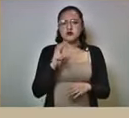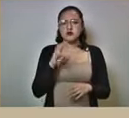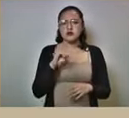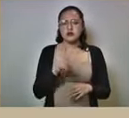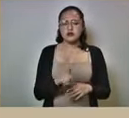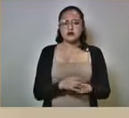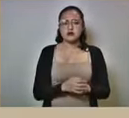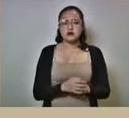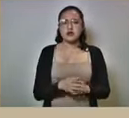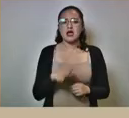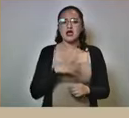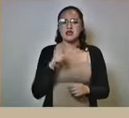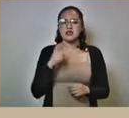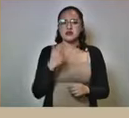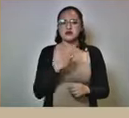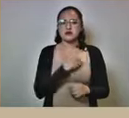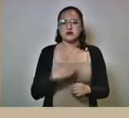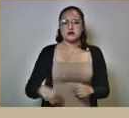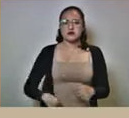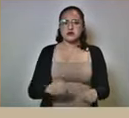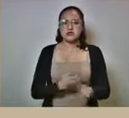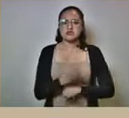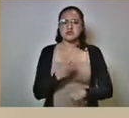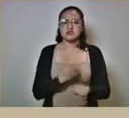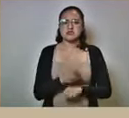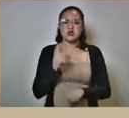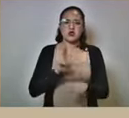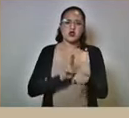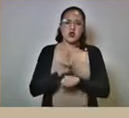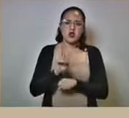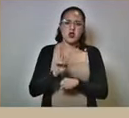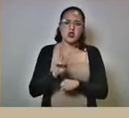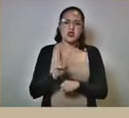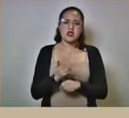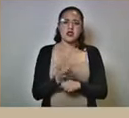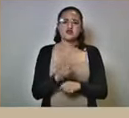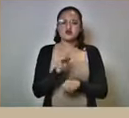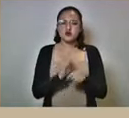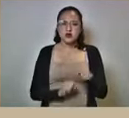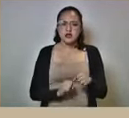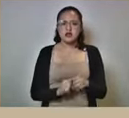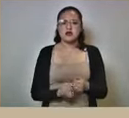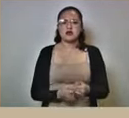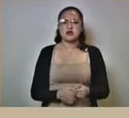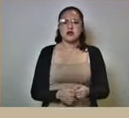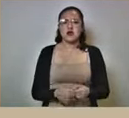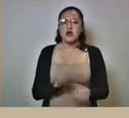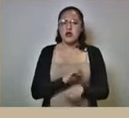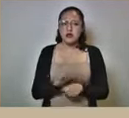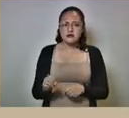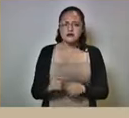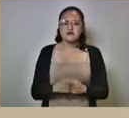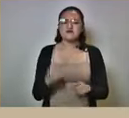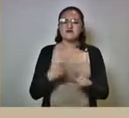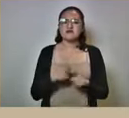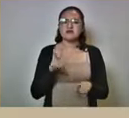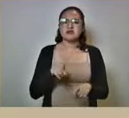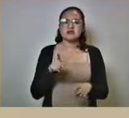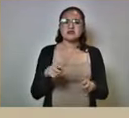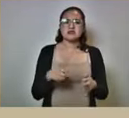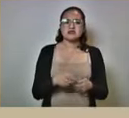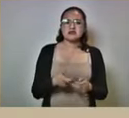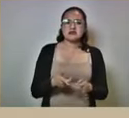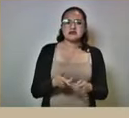hay 77 municipios en el estado de la Sierra Norte, Negra y Nororiental que son vulnerables a COVID debido